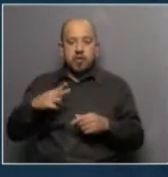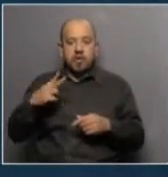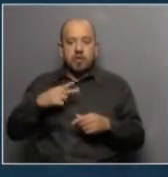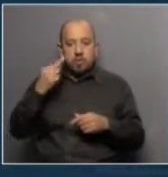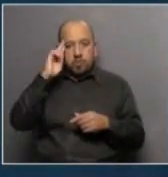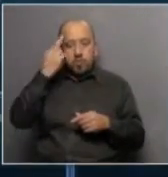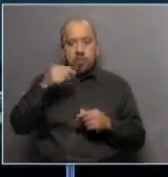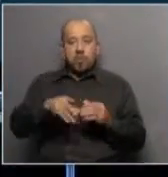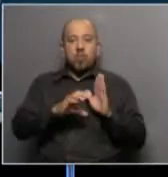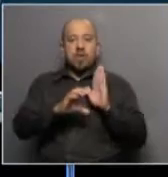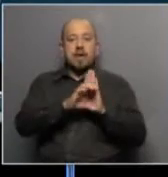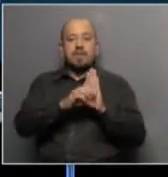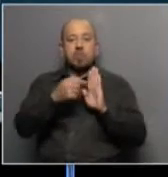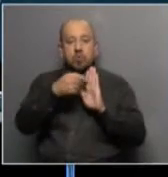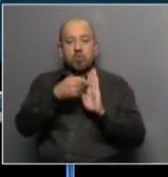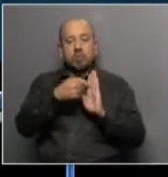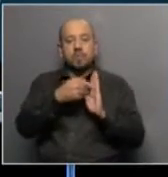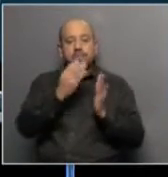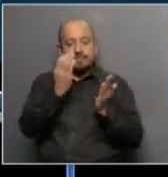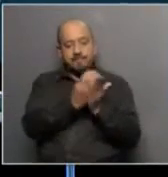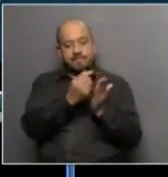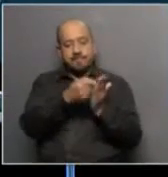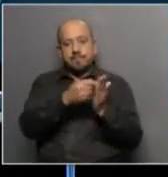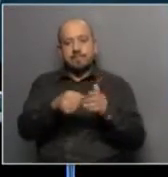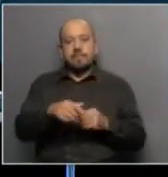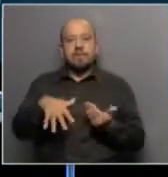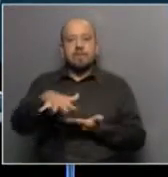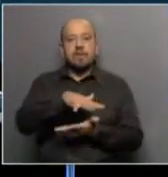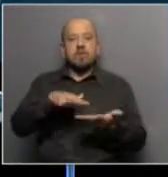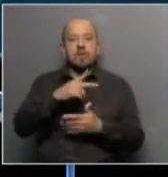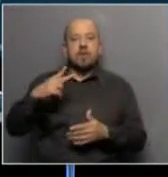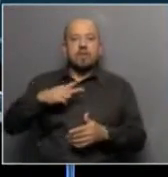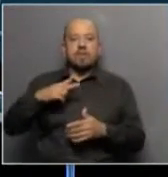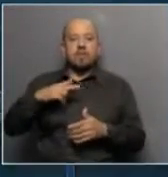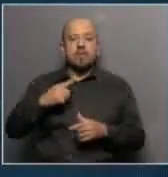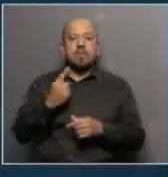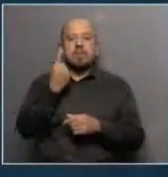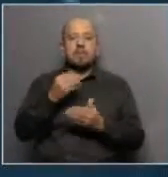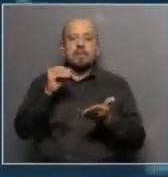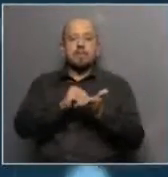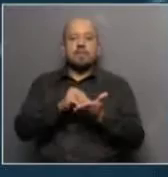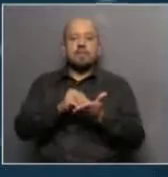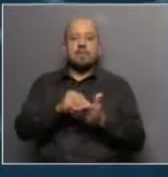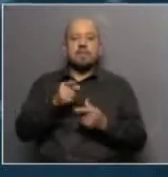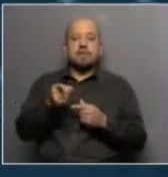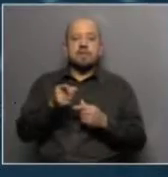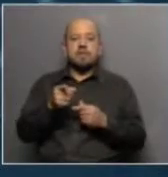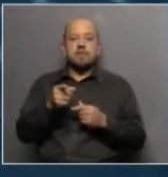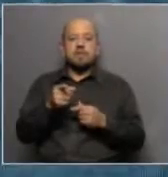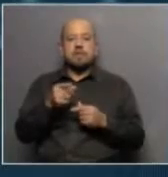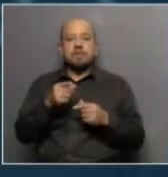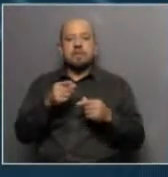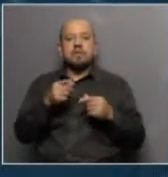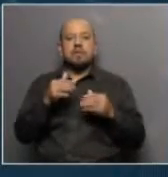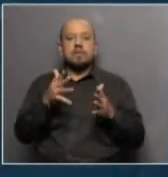capítulos de ese libro se centra específicamente justamente en los barrios privados. Es la primera vez, de alguna manera, que se